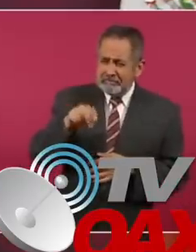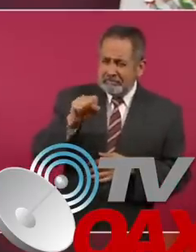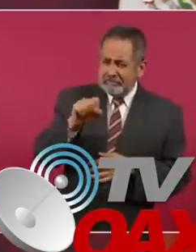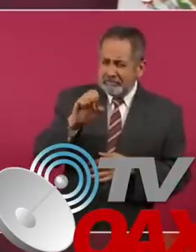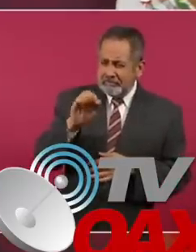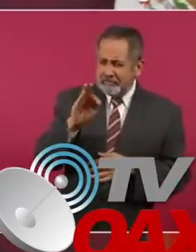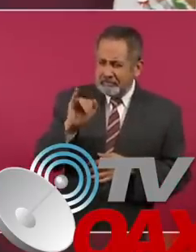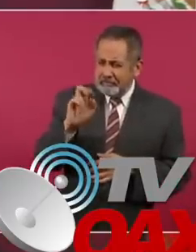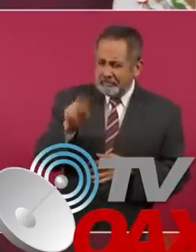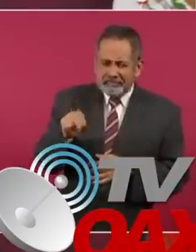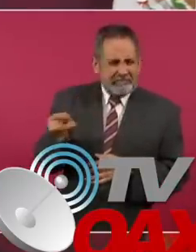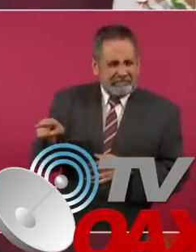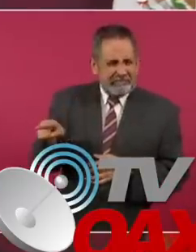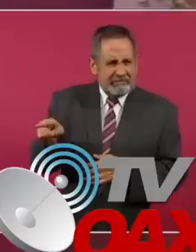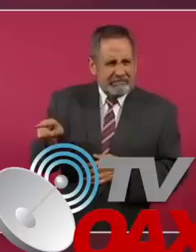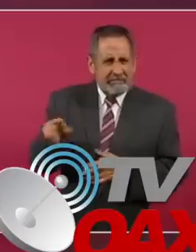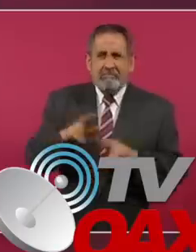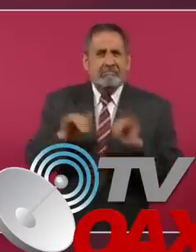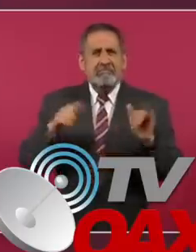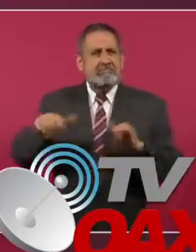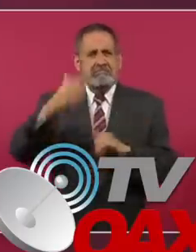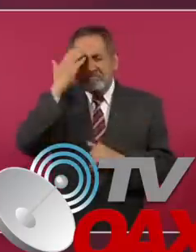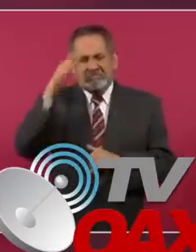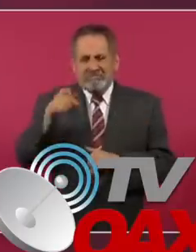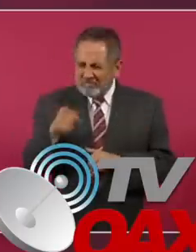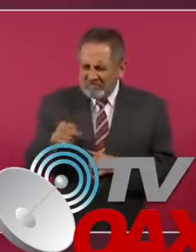Bansefin, nadie.